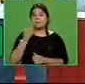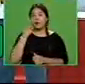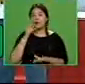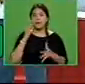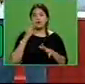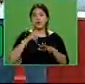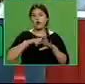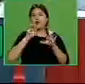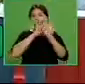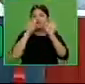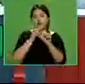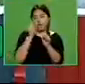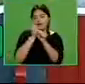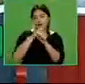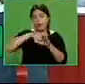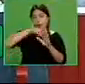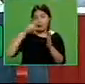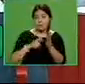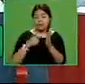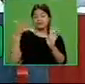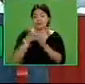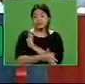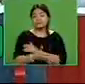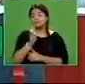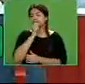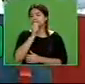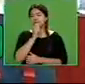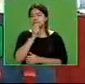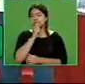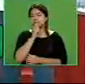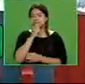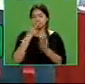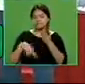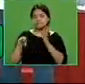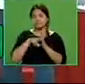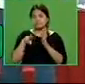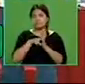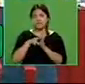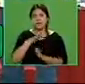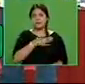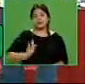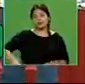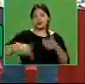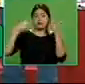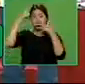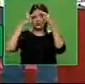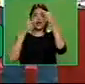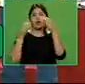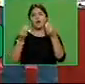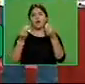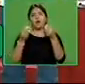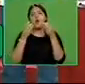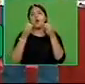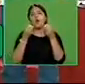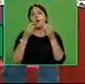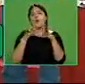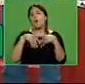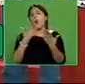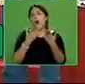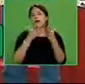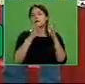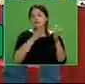integralidad. Sobre quiénes hizo énfasis el comandante Hugo Chávez, qué políticas son las más